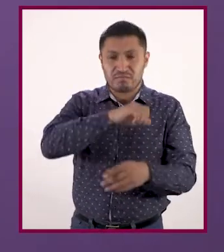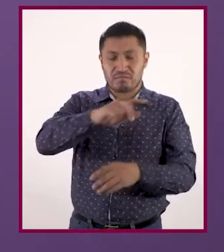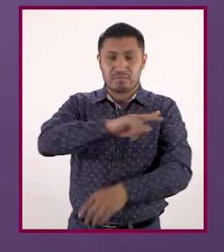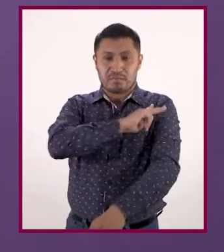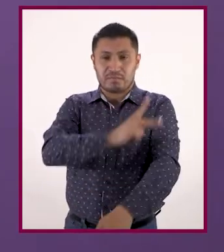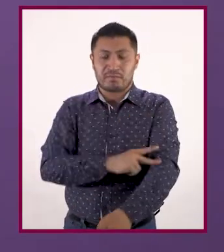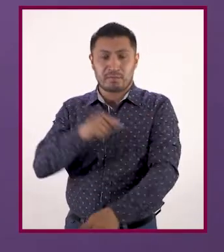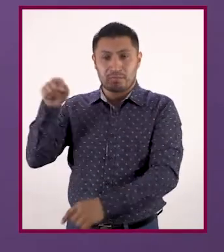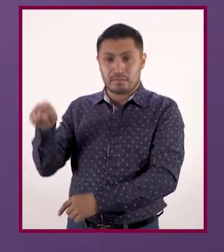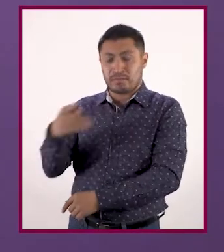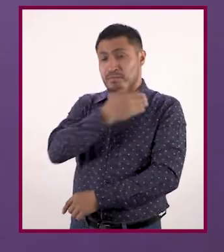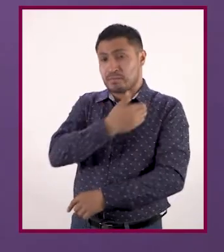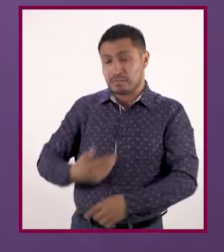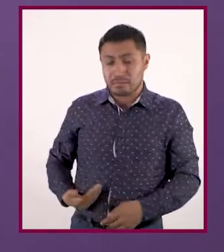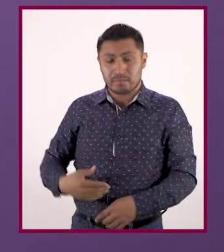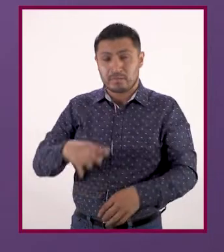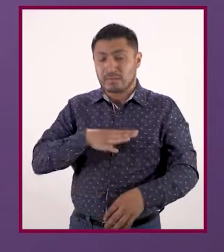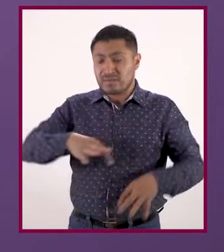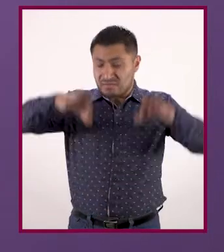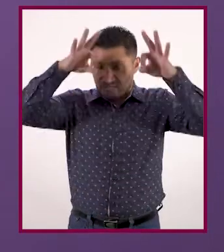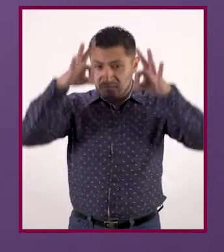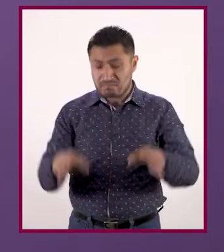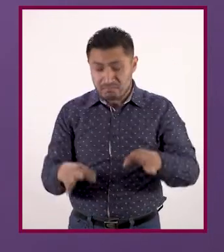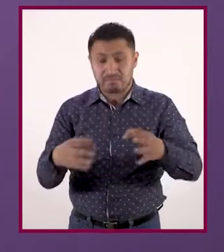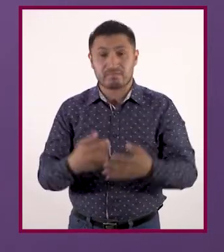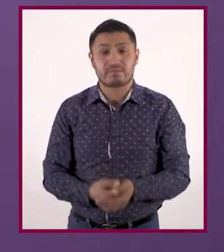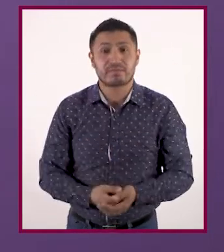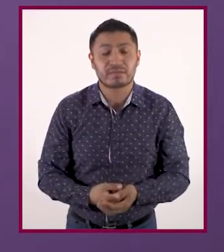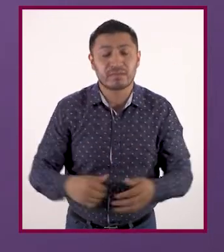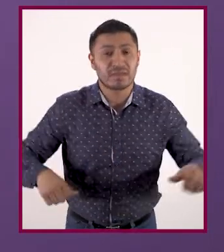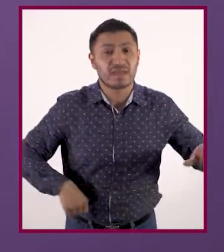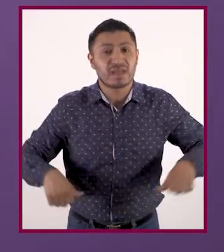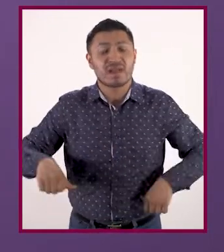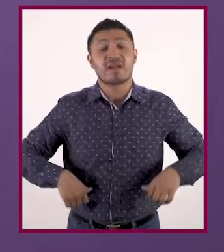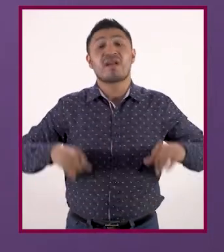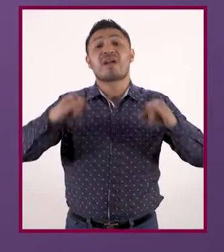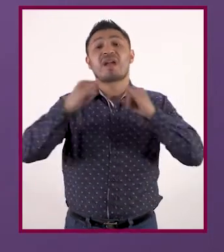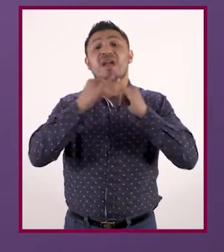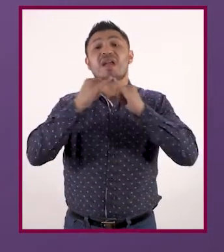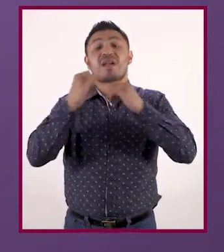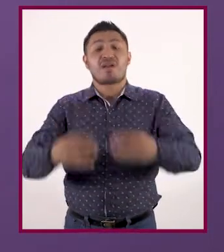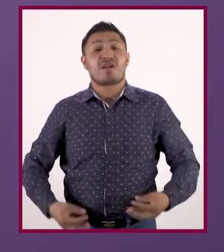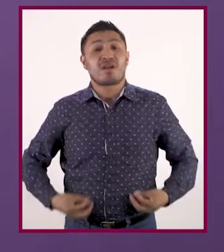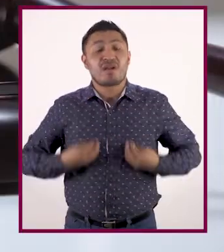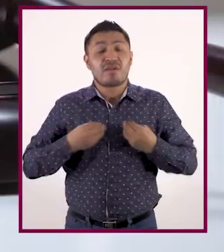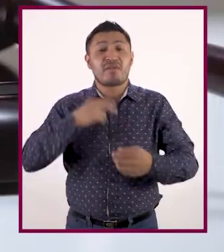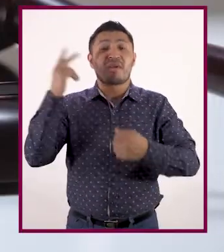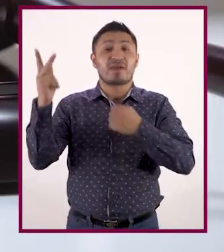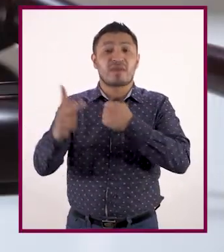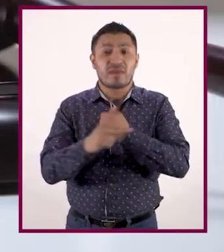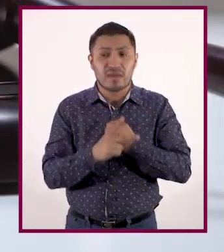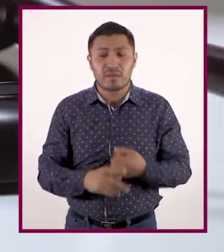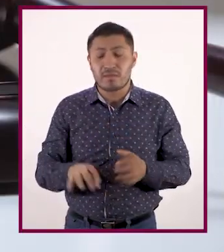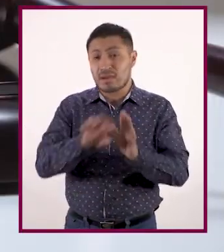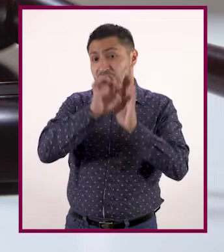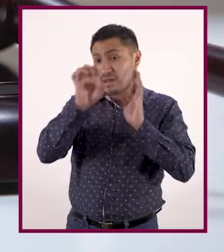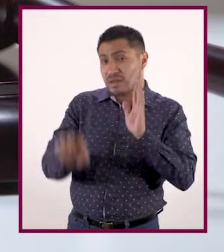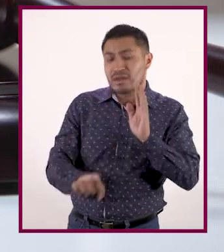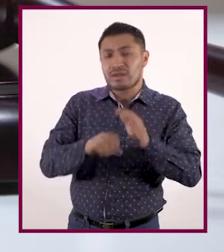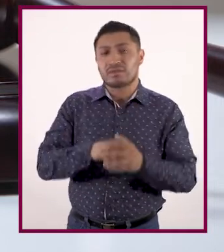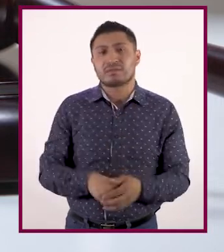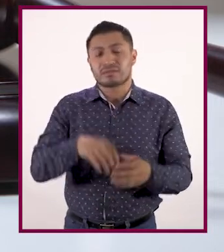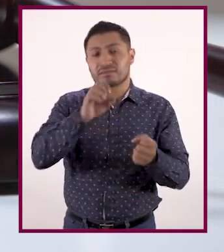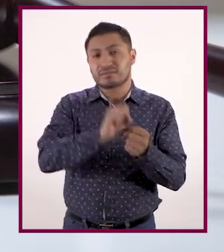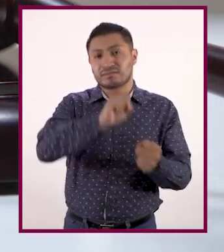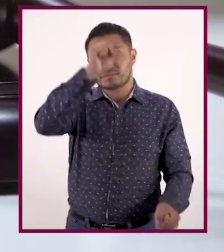presidencial cumple una función fundamental institucionalizar la vida pública del país el primer ejemplo de ello fue la